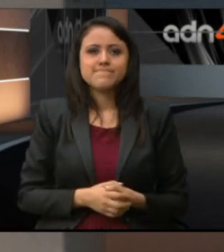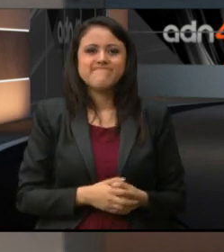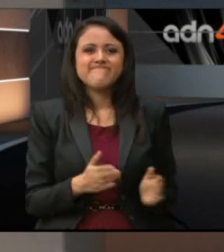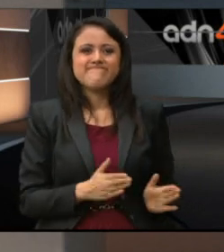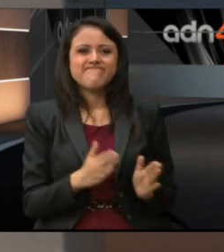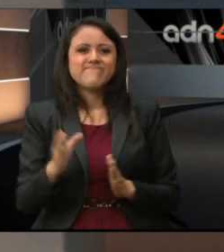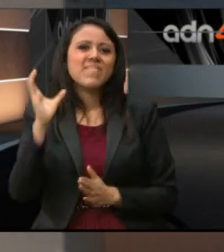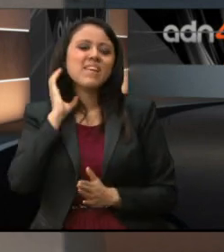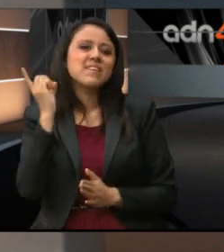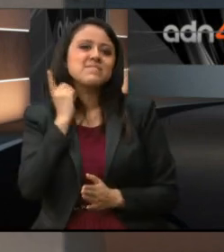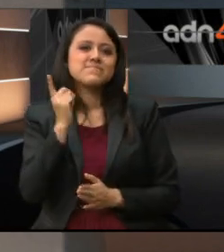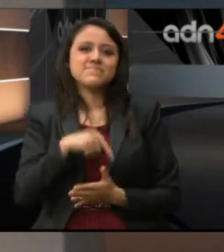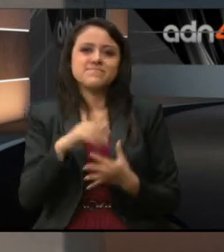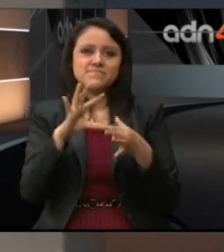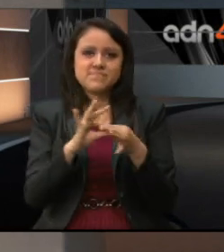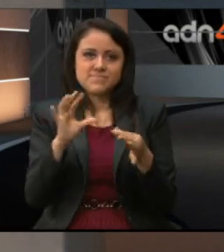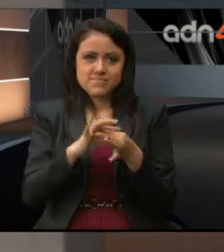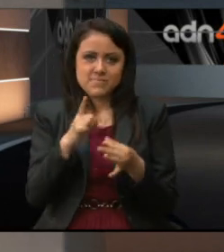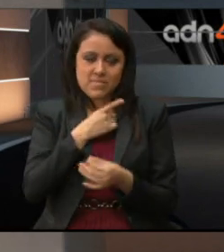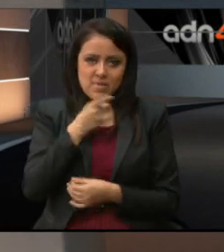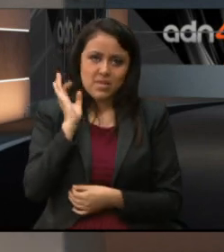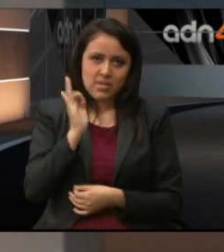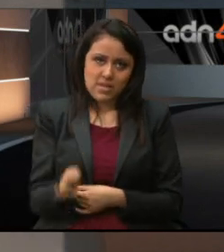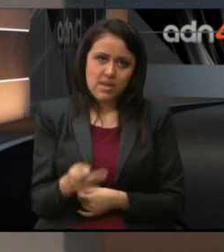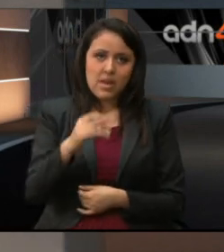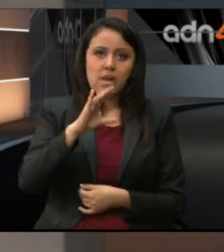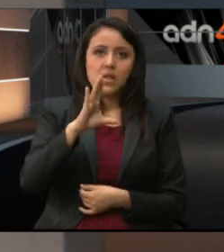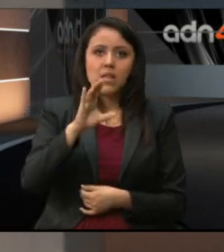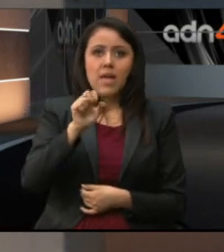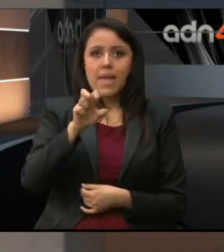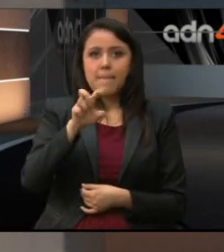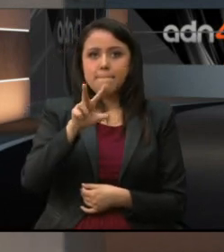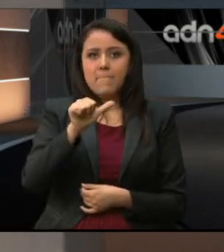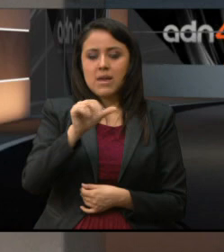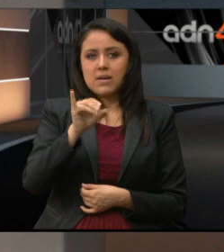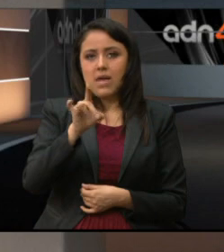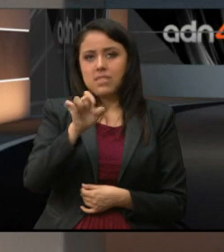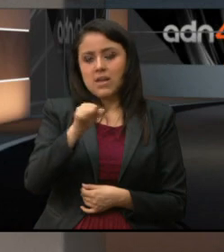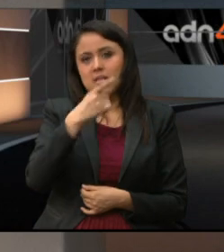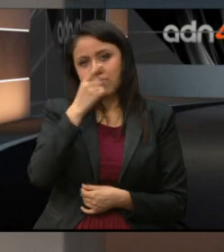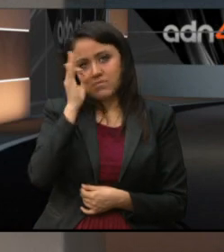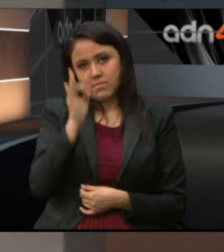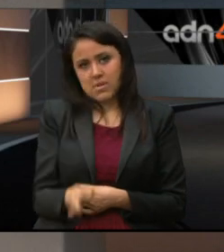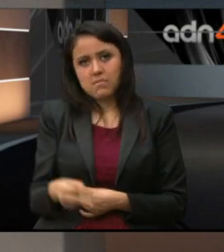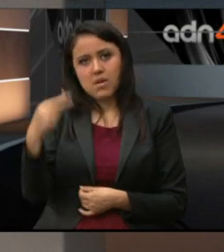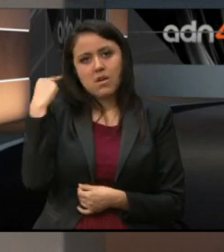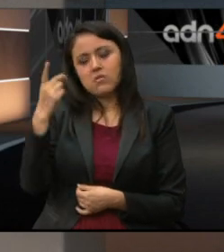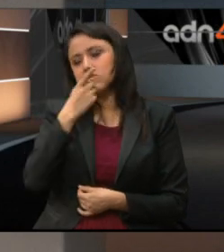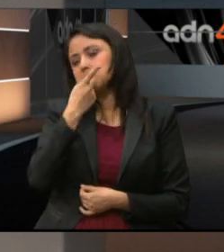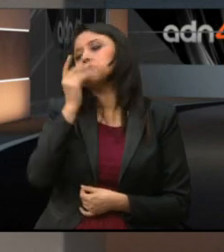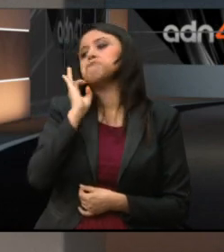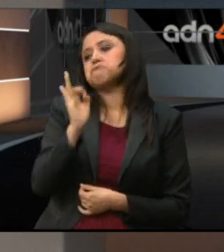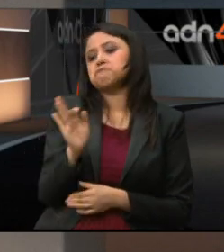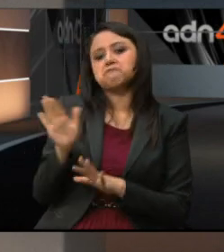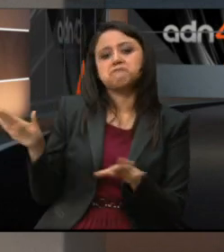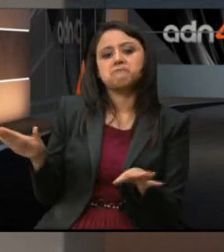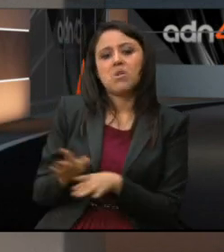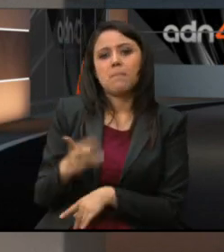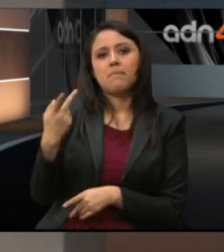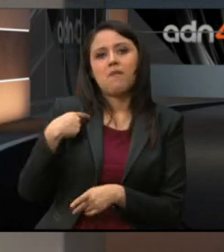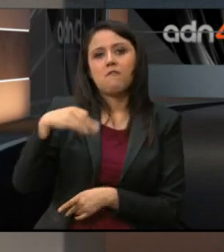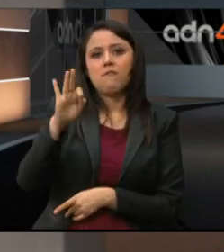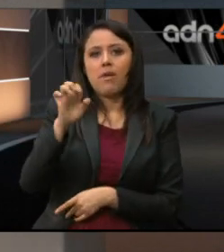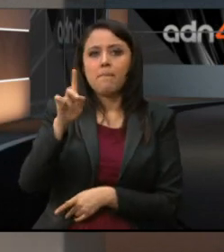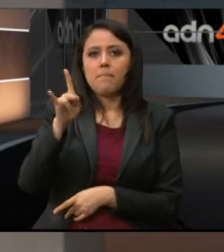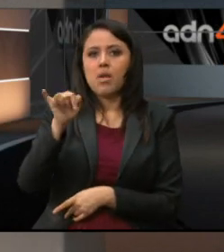La Cámara de Diputados dio carpetazo al desafuero de Eva Cadena. El proceso aprobado por el Congreso de Veracruz es suficiente para que la FEPADE